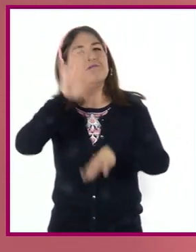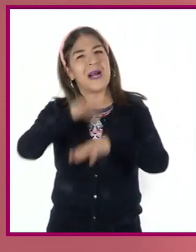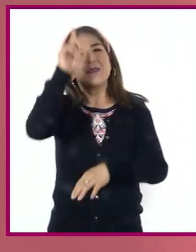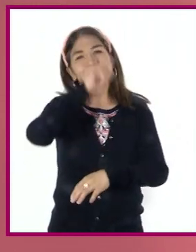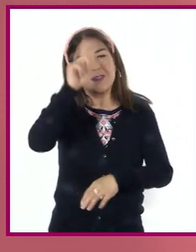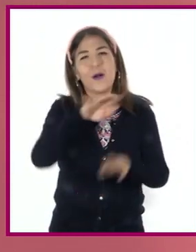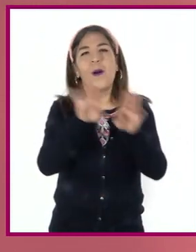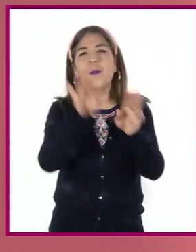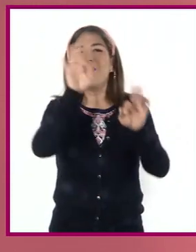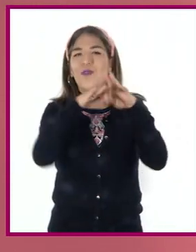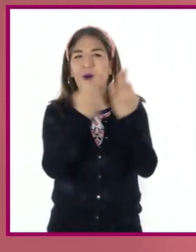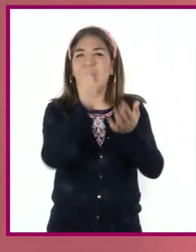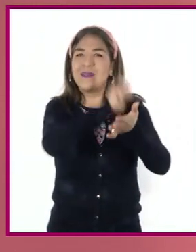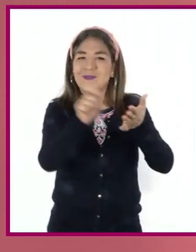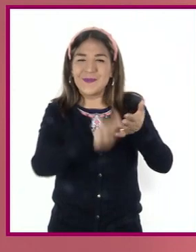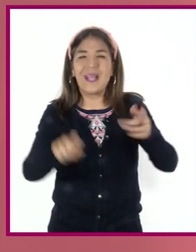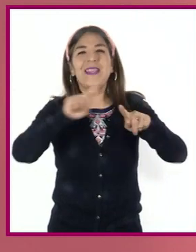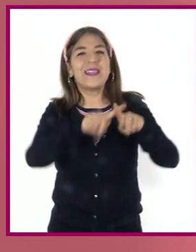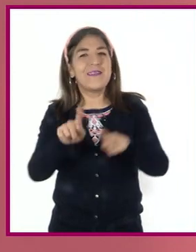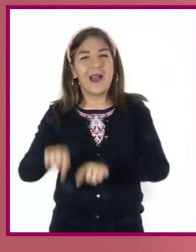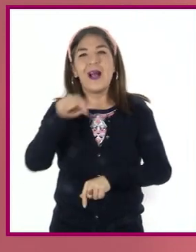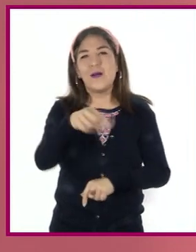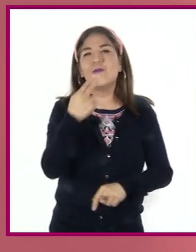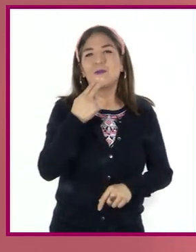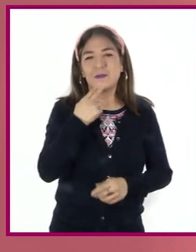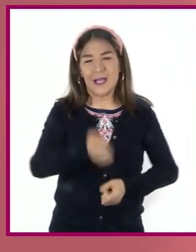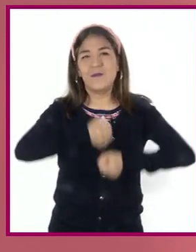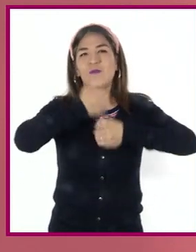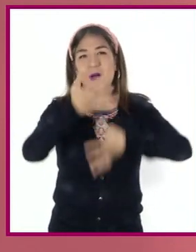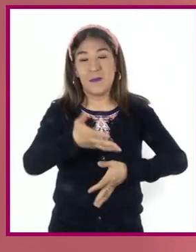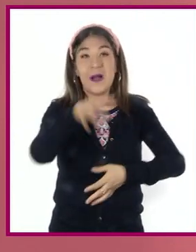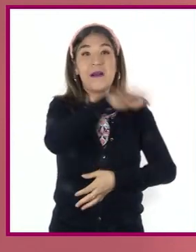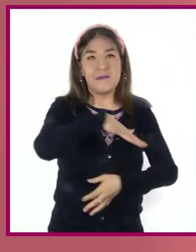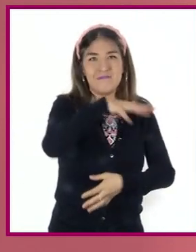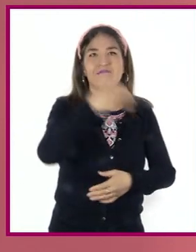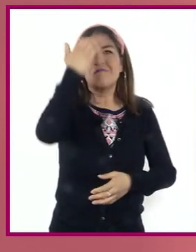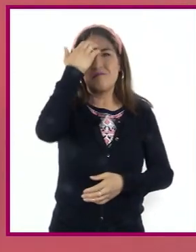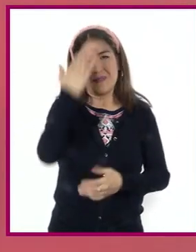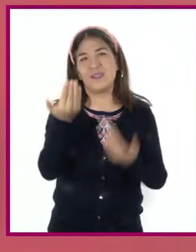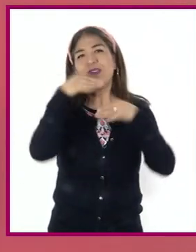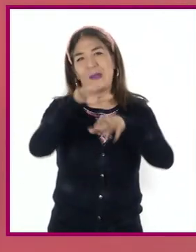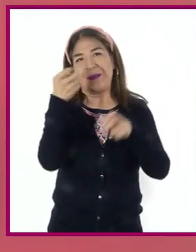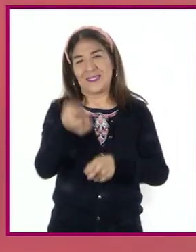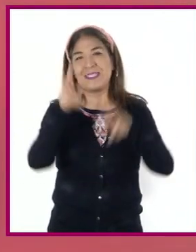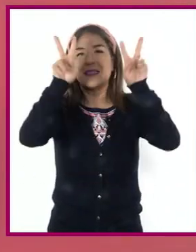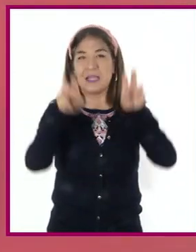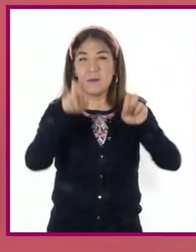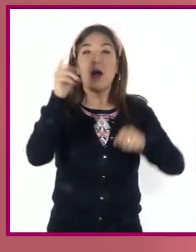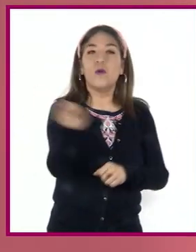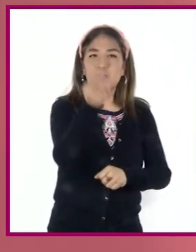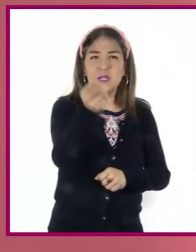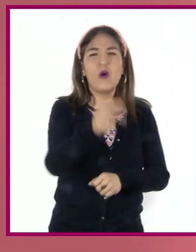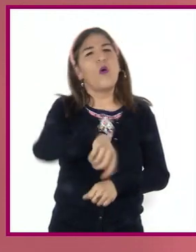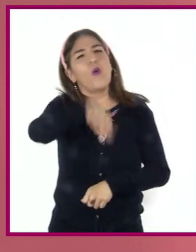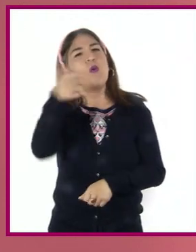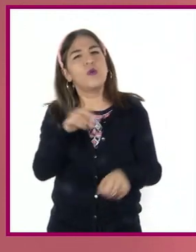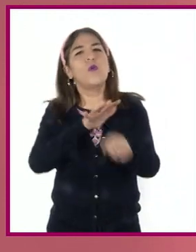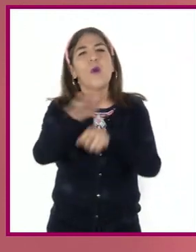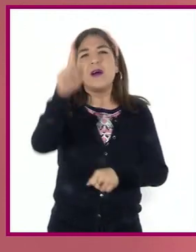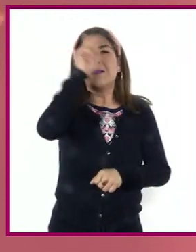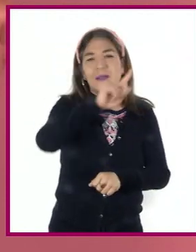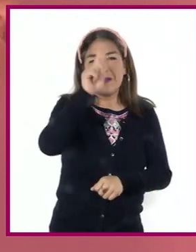aire reposa y en la flor la mariposa. Rima. Coinciden las últimas sílabas